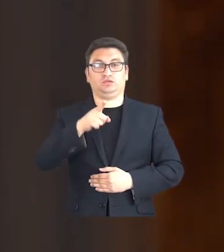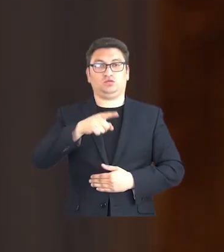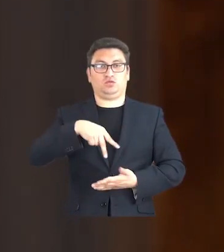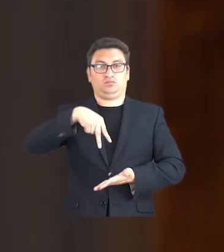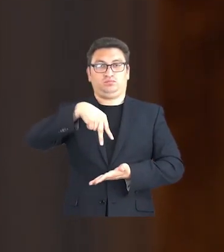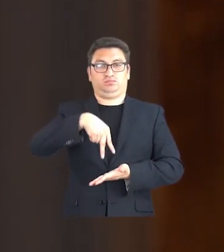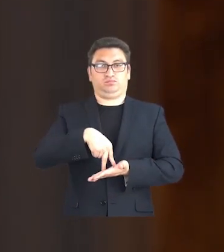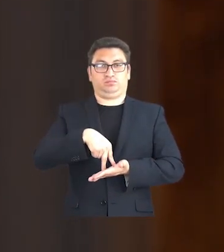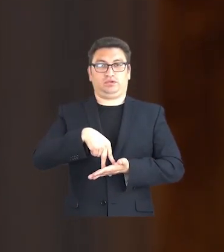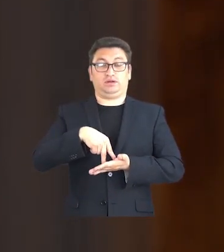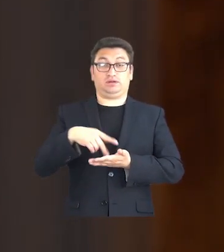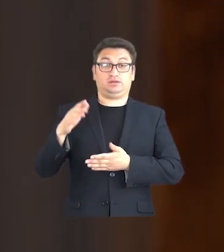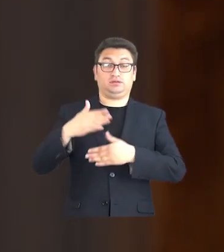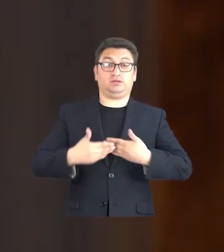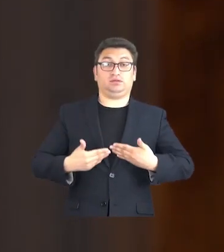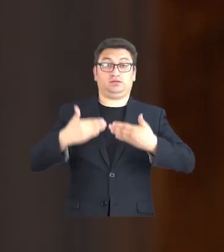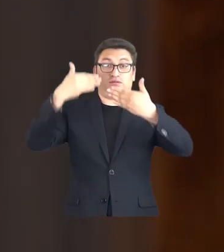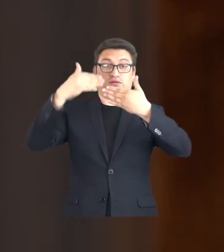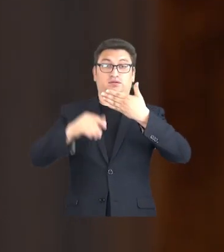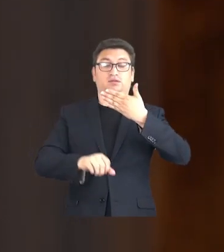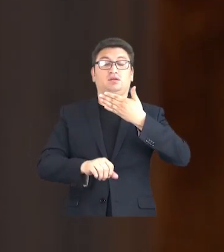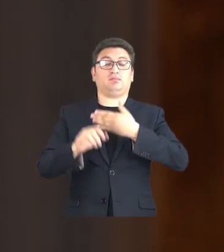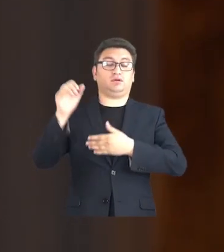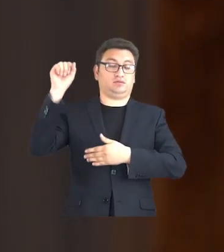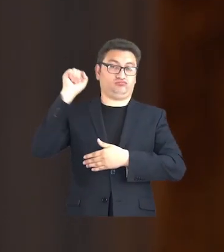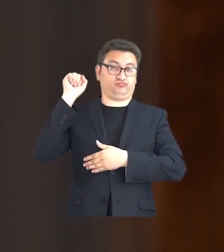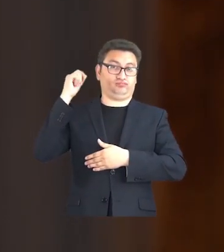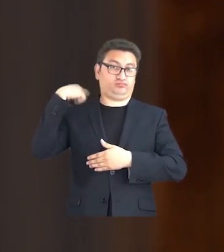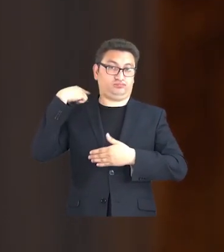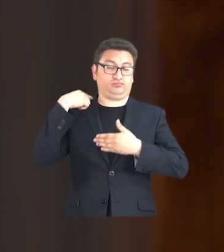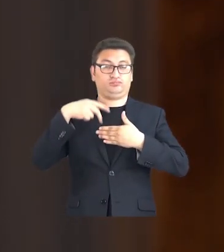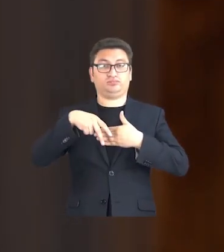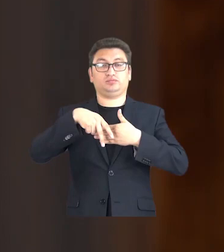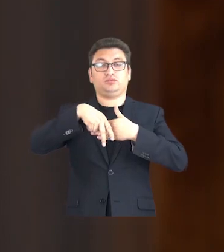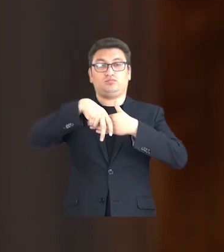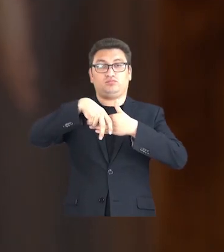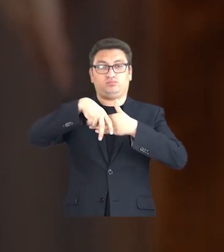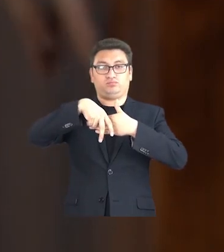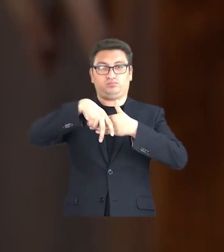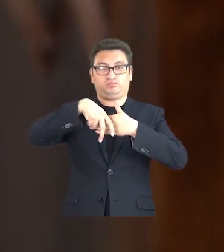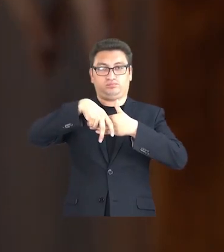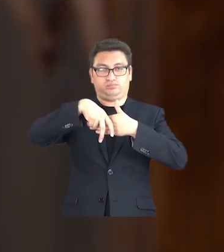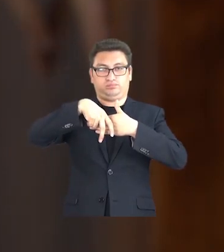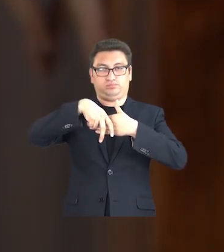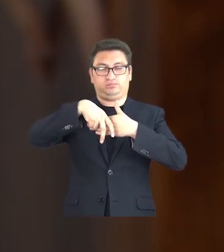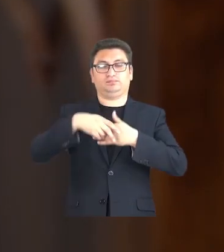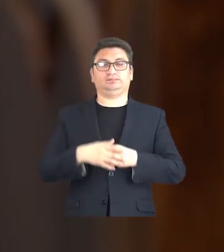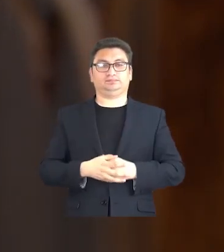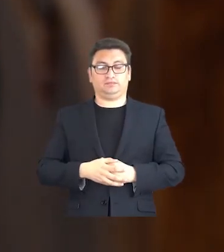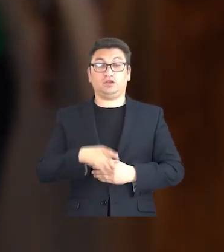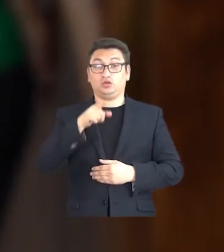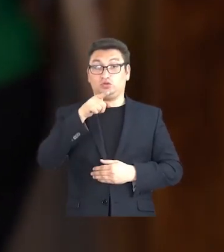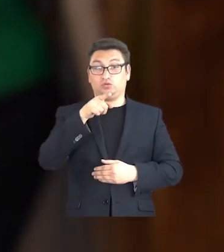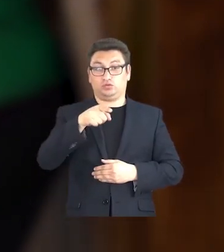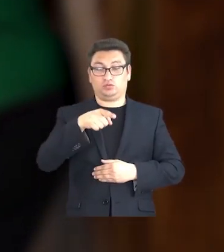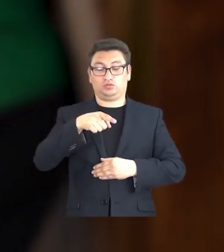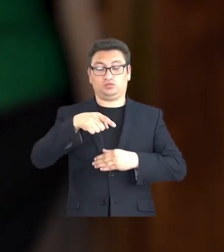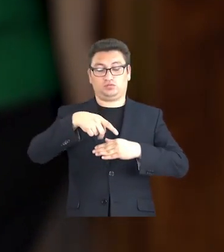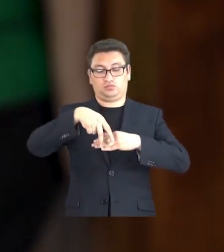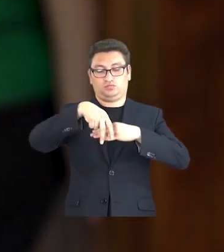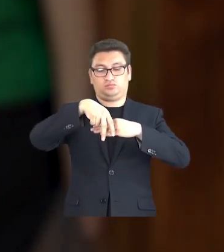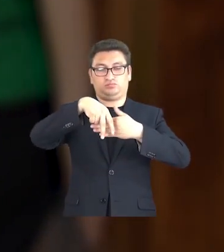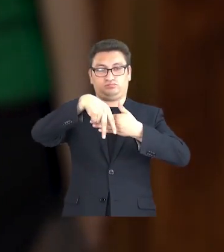Párate con la espalda contra una pared u otra superficie estable y los pies ligeramente separados. Aleja los